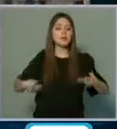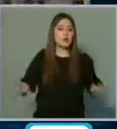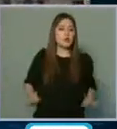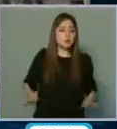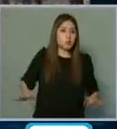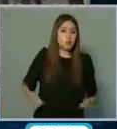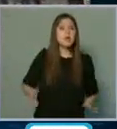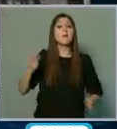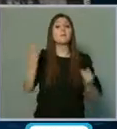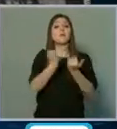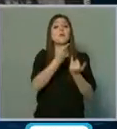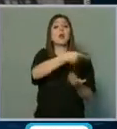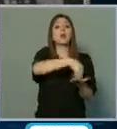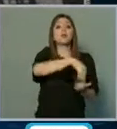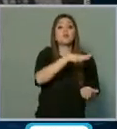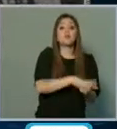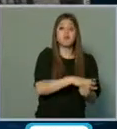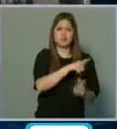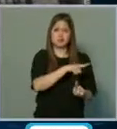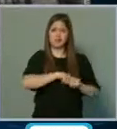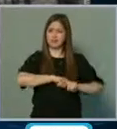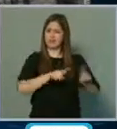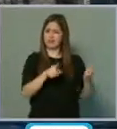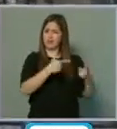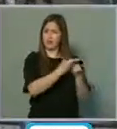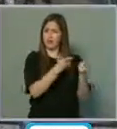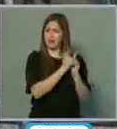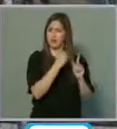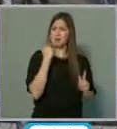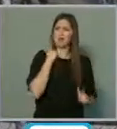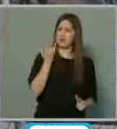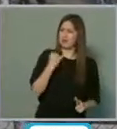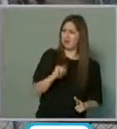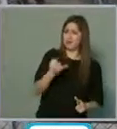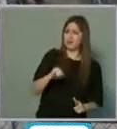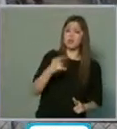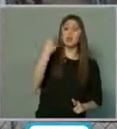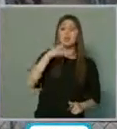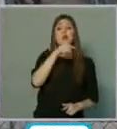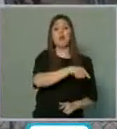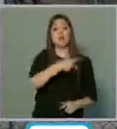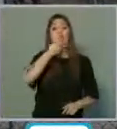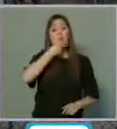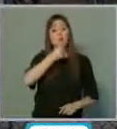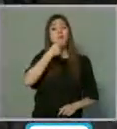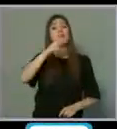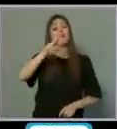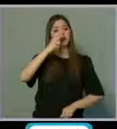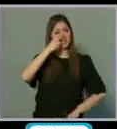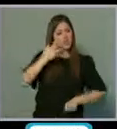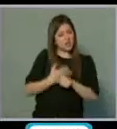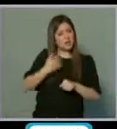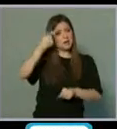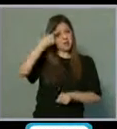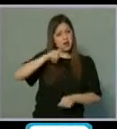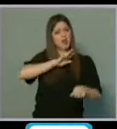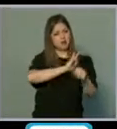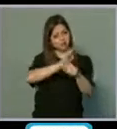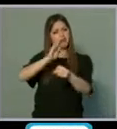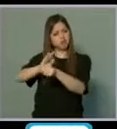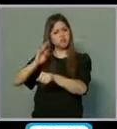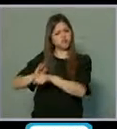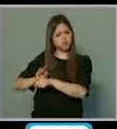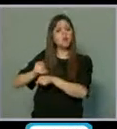agenda demócrata, la agenda liberal, y que él ha sido uno de los abanderados de estas causas y sobre todo ha tenido una muy buena comunicación en los